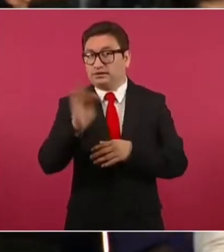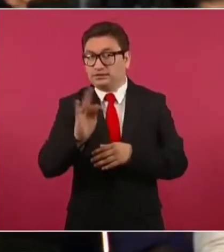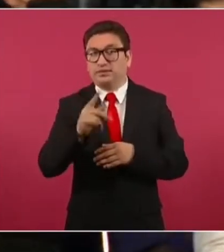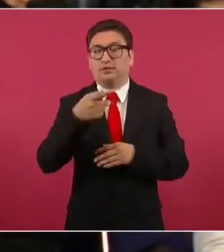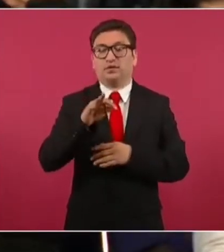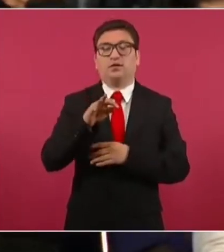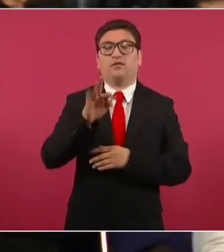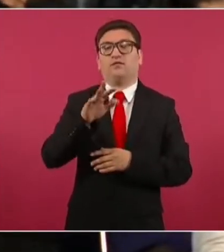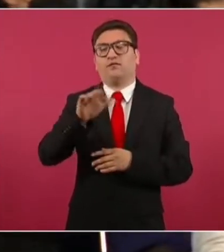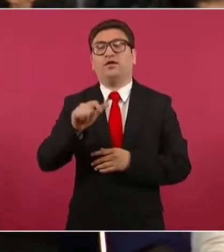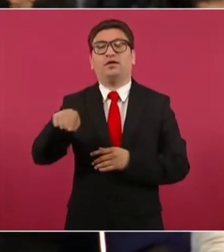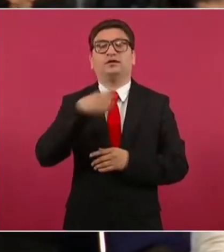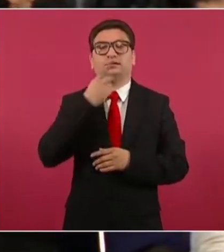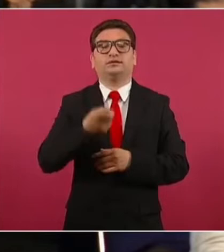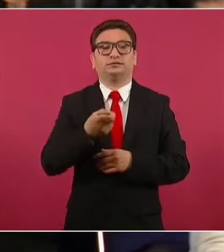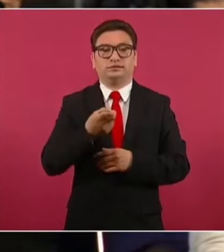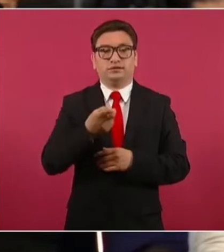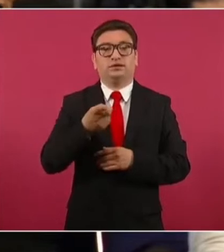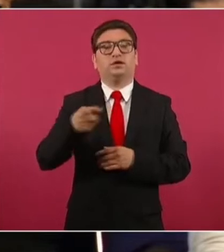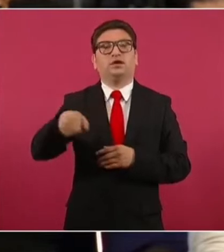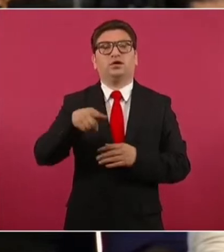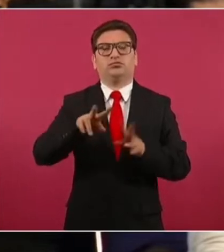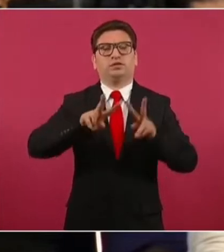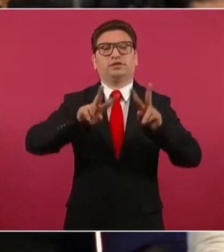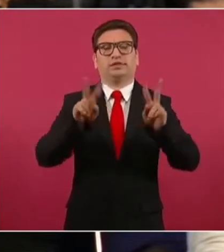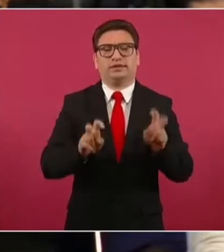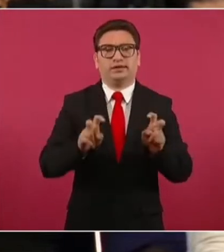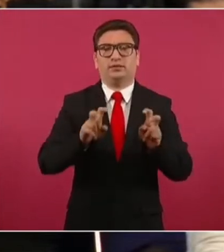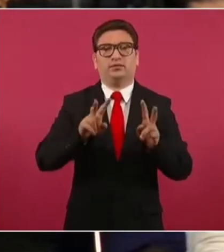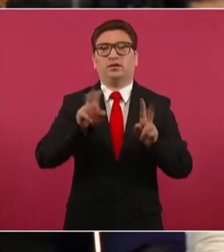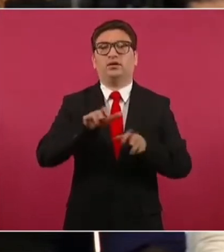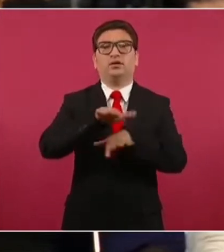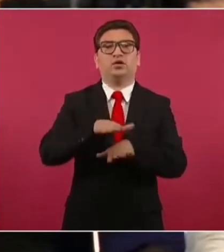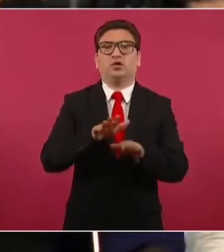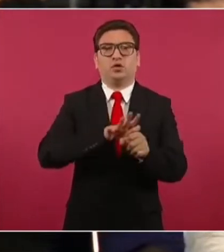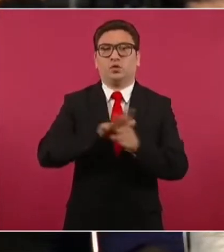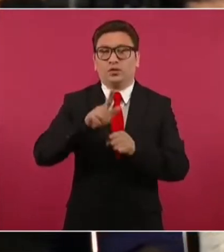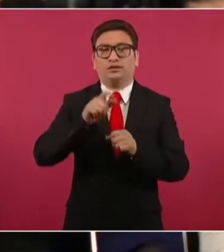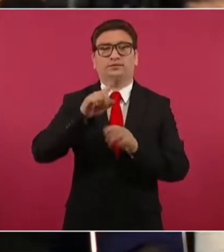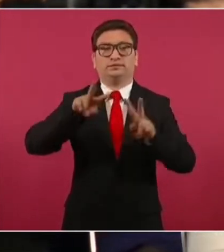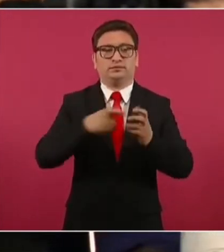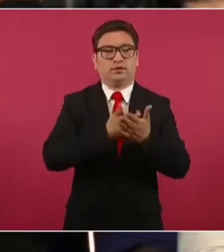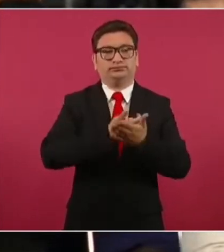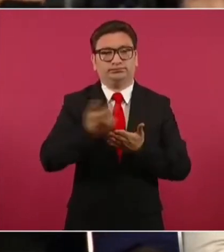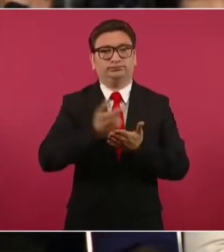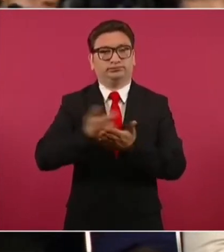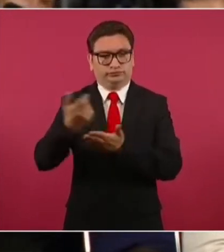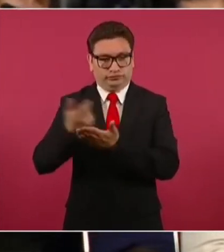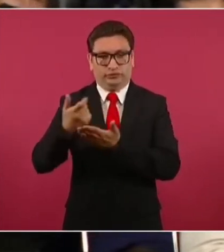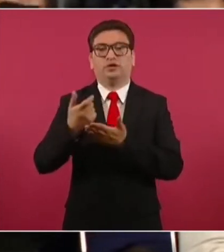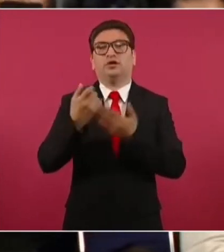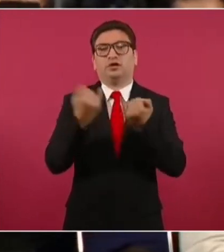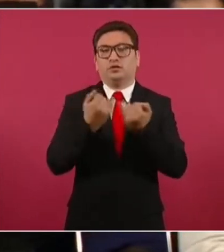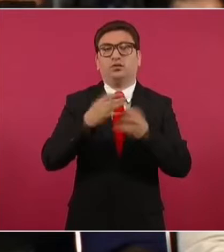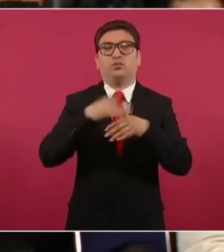hace la FAA determina que pues son asuntos o temas respecto a asuntos salariales, incluso consecuencias